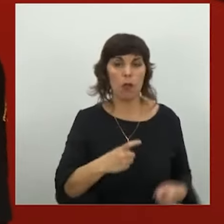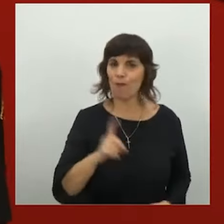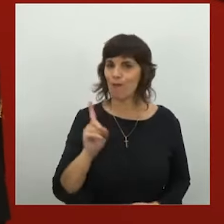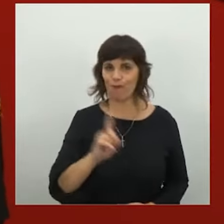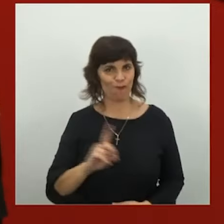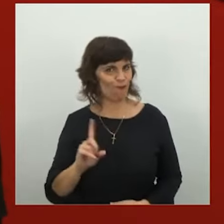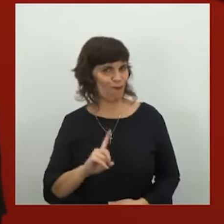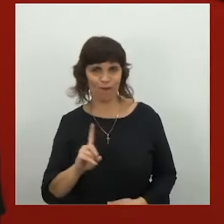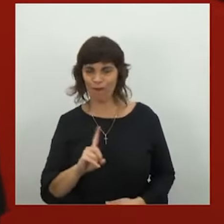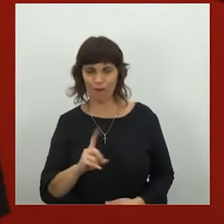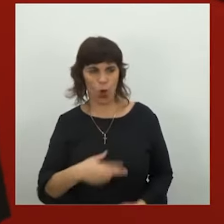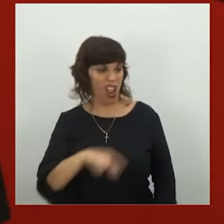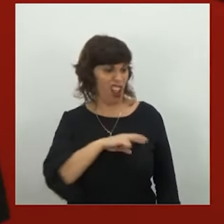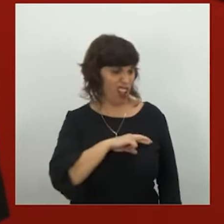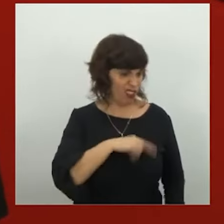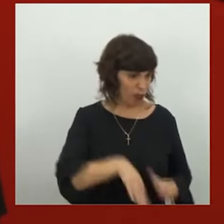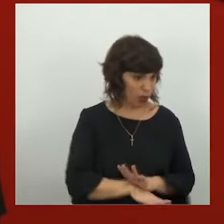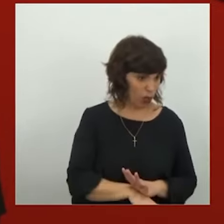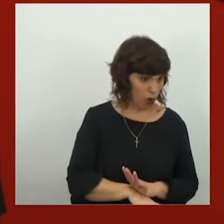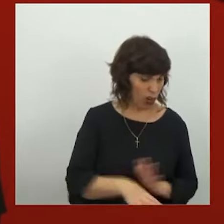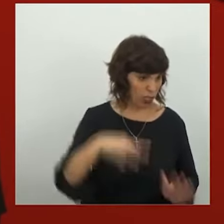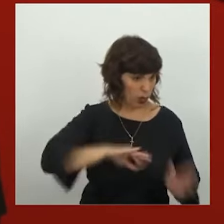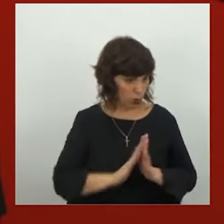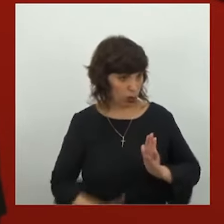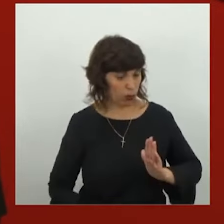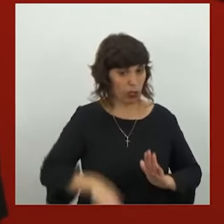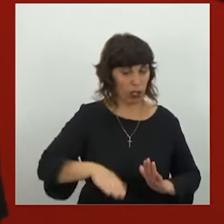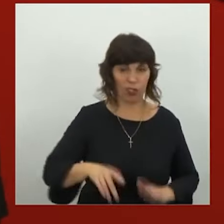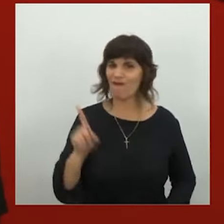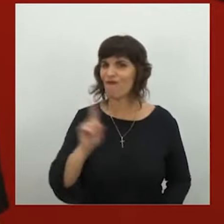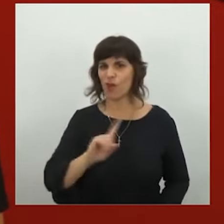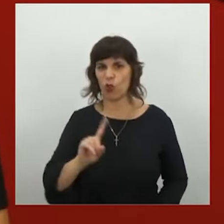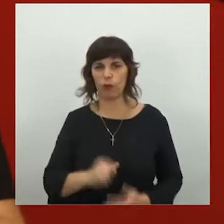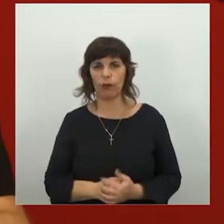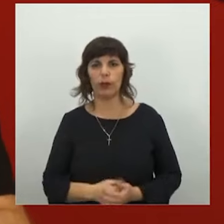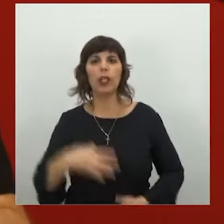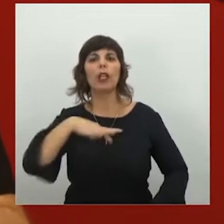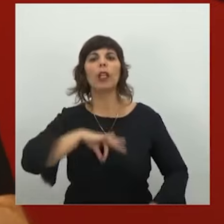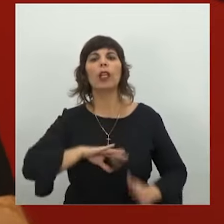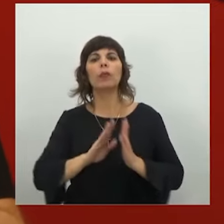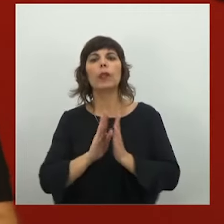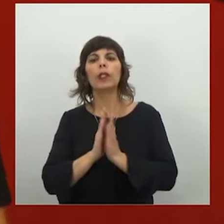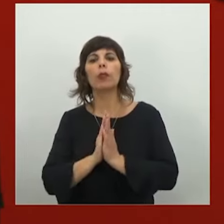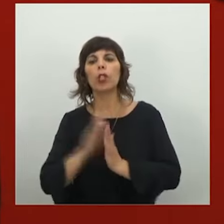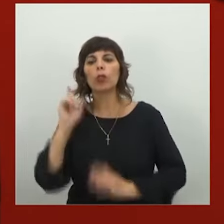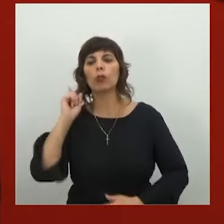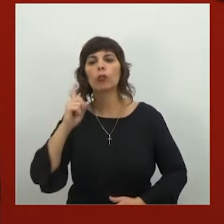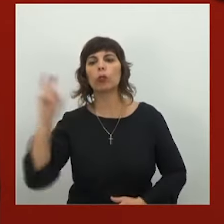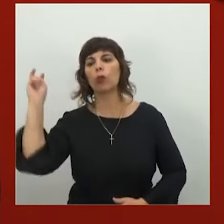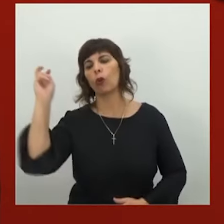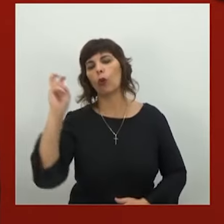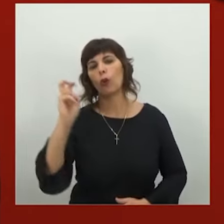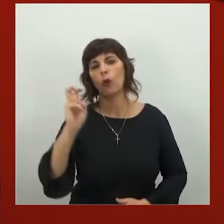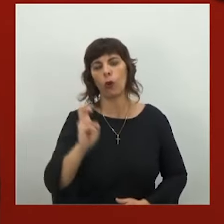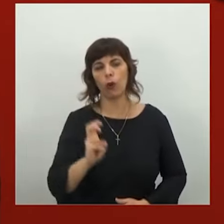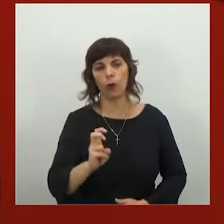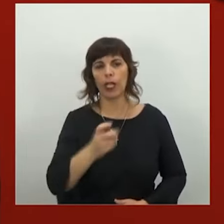¿Por tu propia religión? ¡No! No, no, no, no. El Espíritu Santo solo viene sobre personas